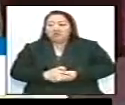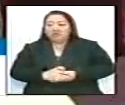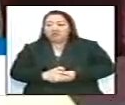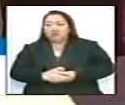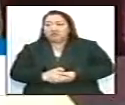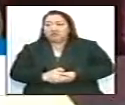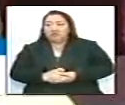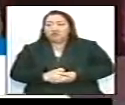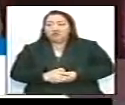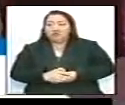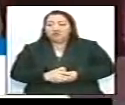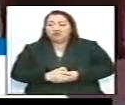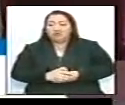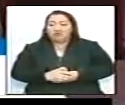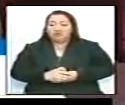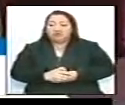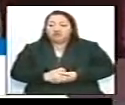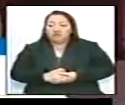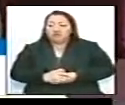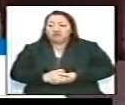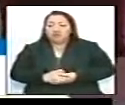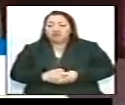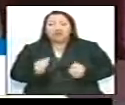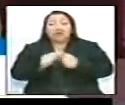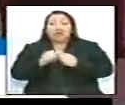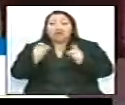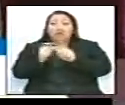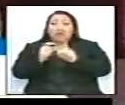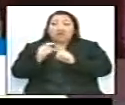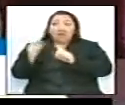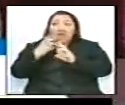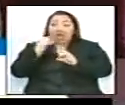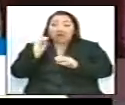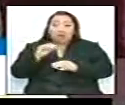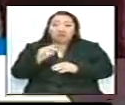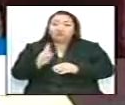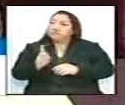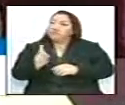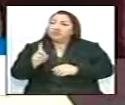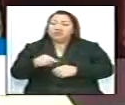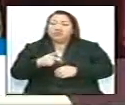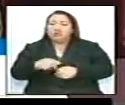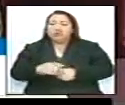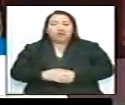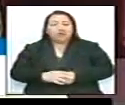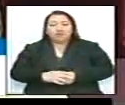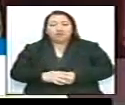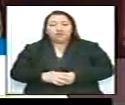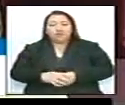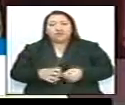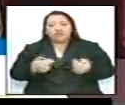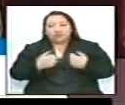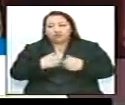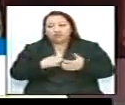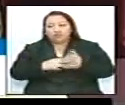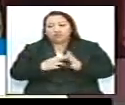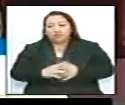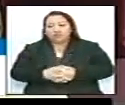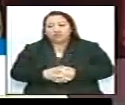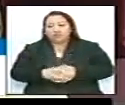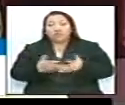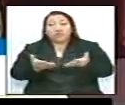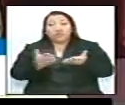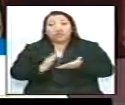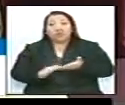el autor de ese tipo de argumentos. Sin embargo, creo que, presidenta, le correspondería a usted pedir las